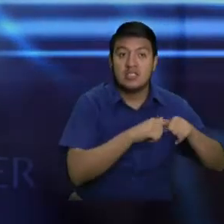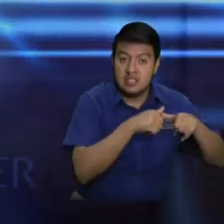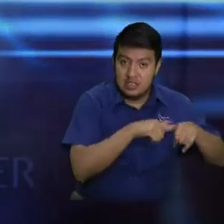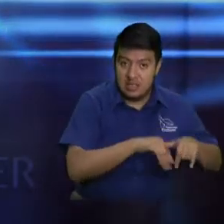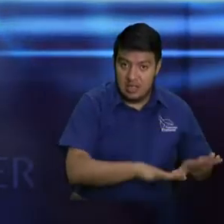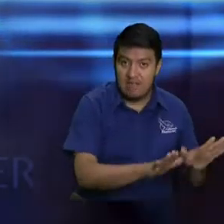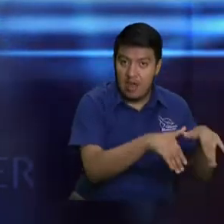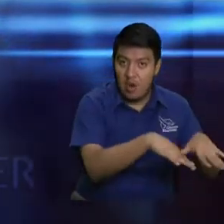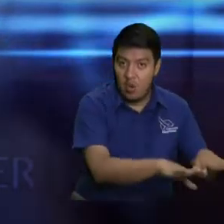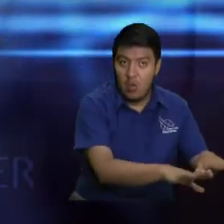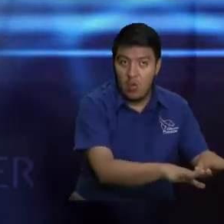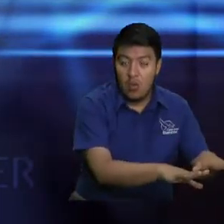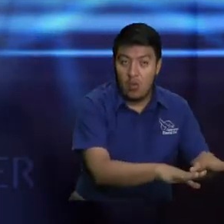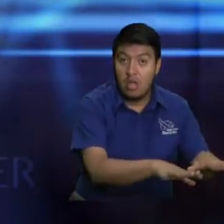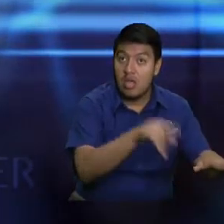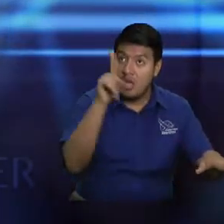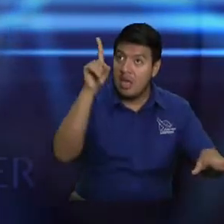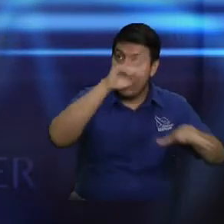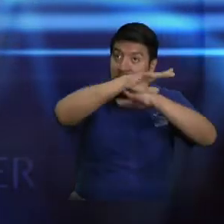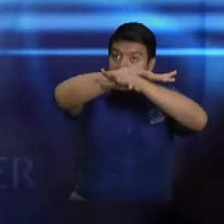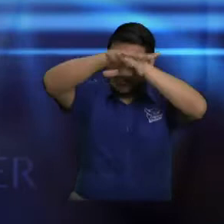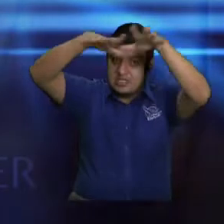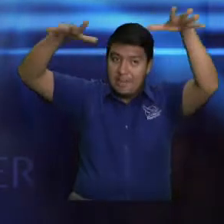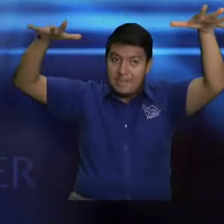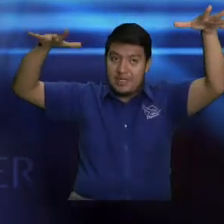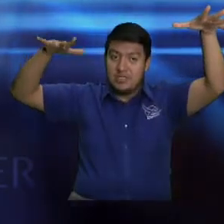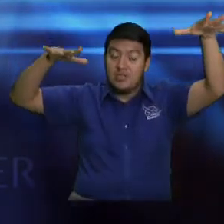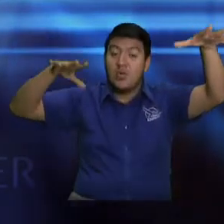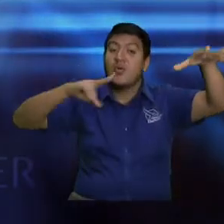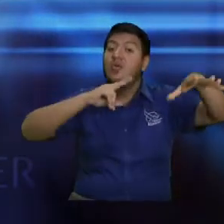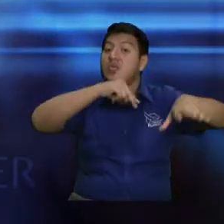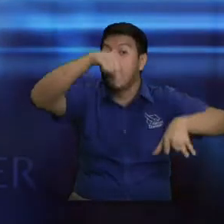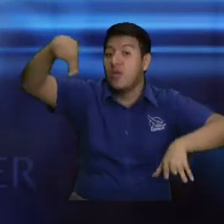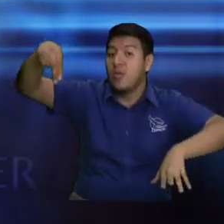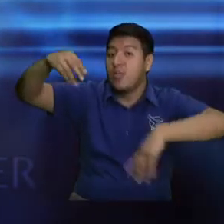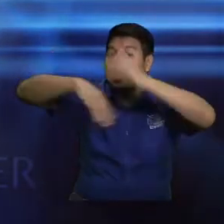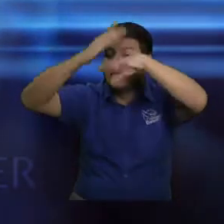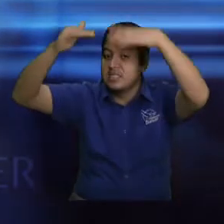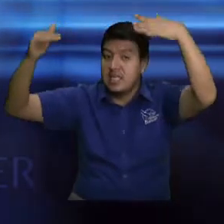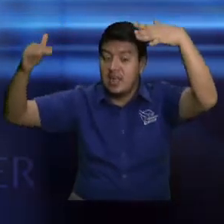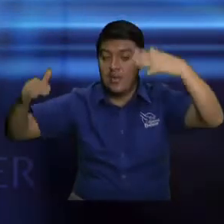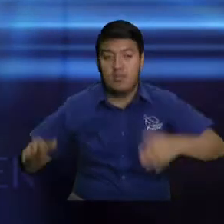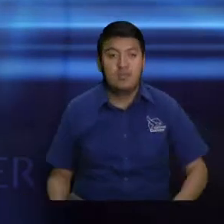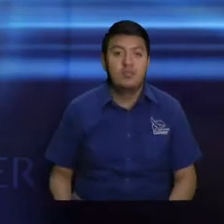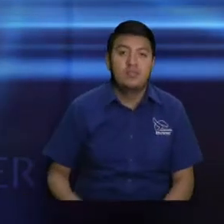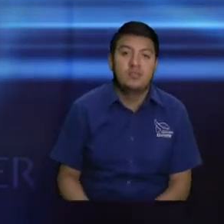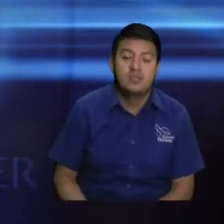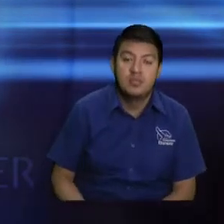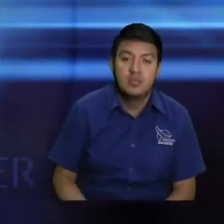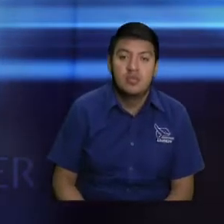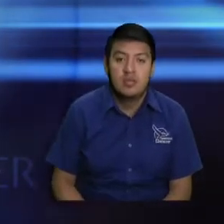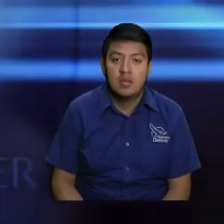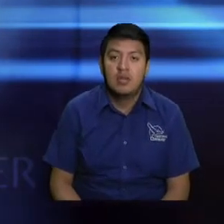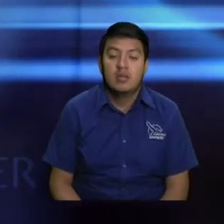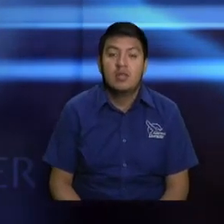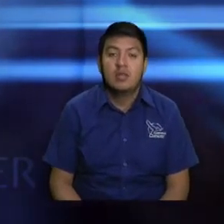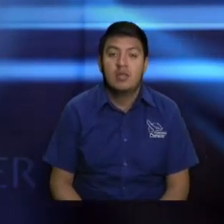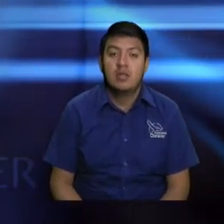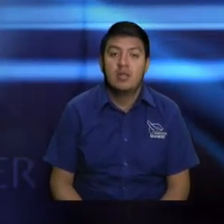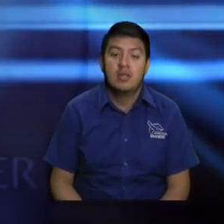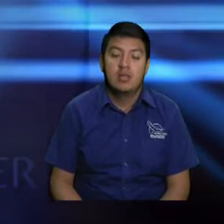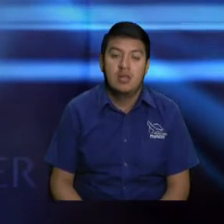expansión que se llama cielo. Entonces, es obvio que aquí está hablando, cuando se habla de aguas, está